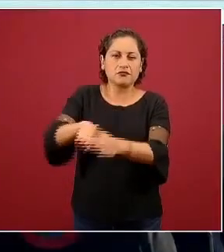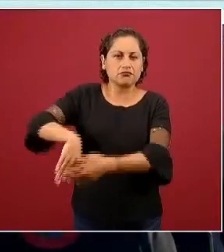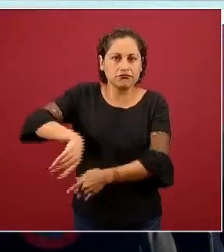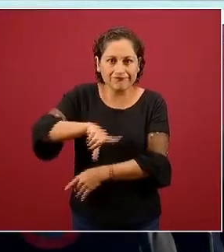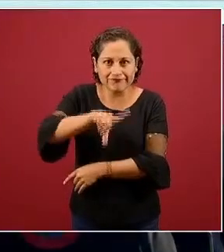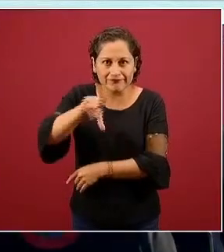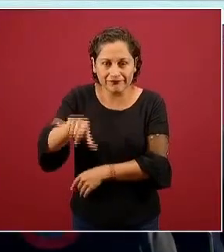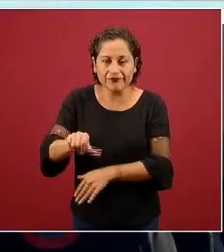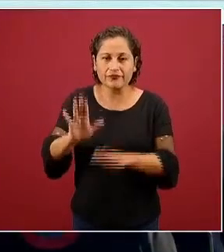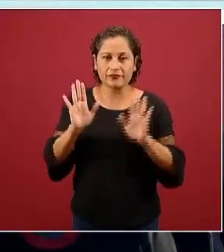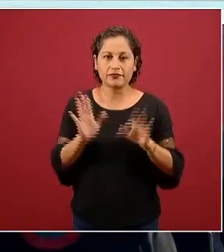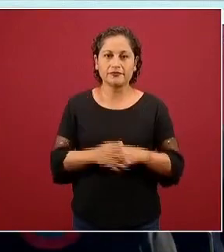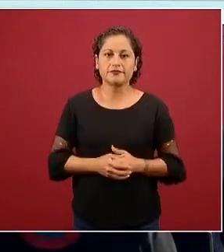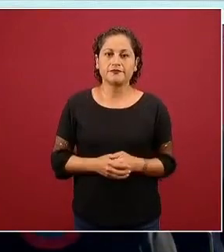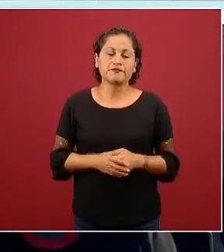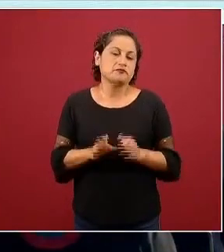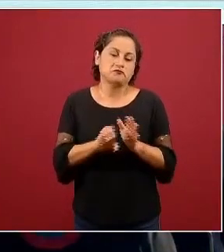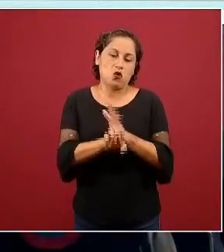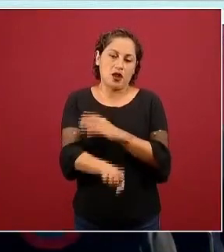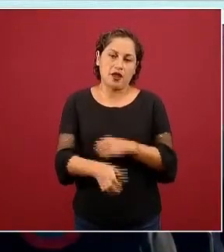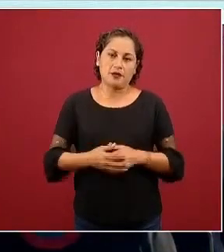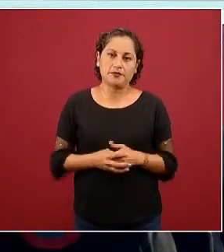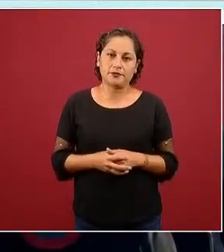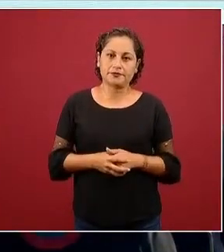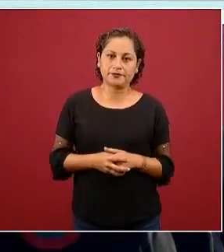No es lo mismo decir,